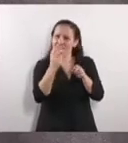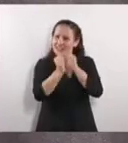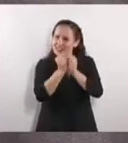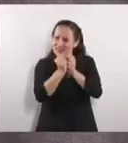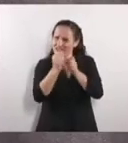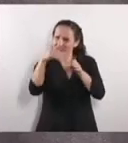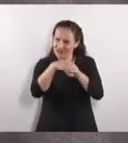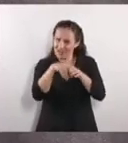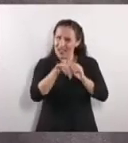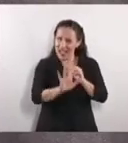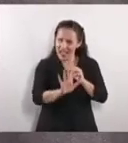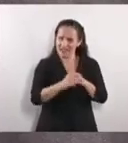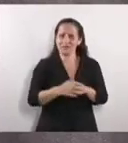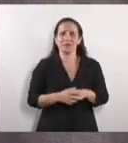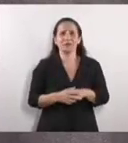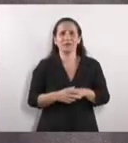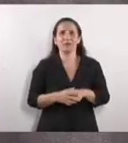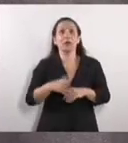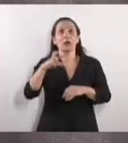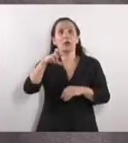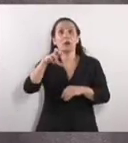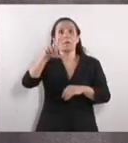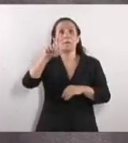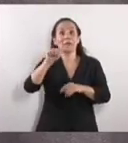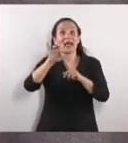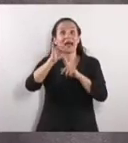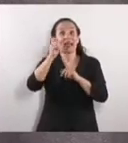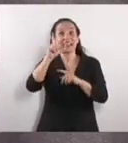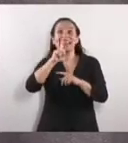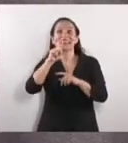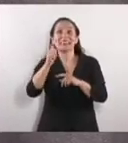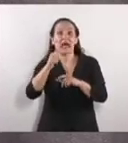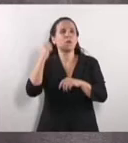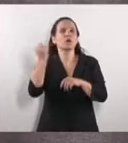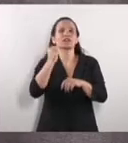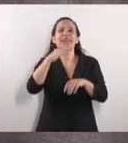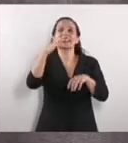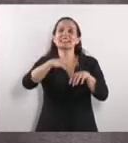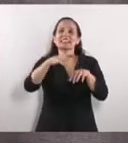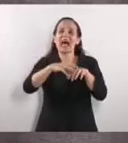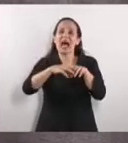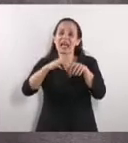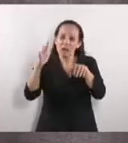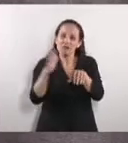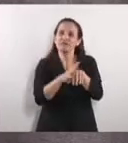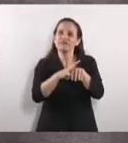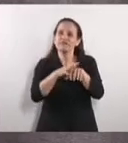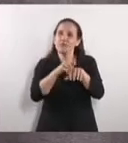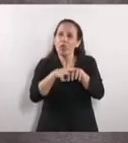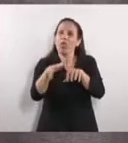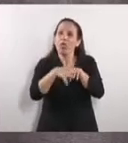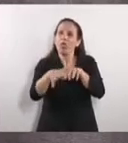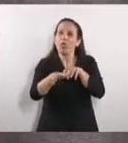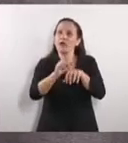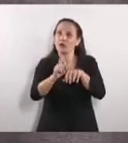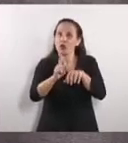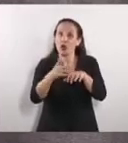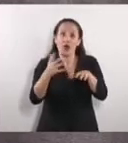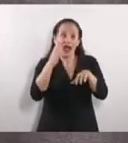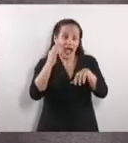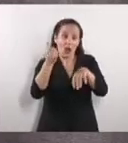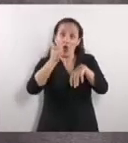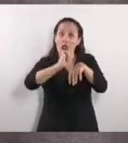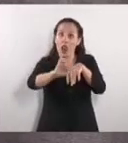importantes. Las plaquetas van a formar parte de la coagulación de la sangre. Son fundamentales para cuando hay alguna lesión en un vaso sanguíneo, no